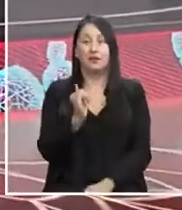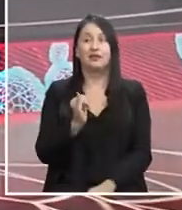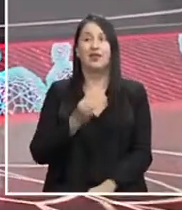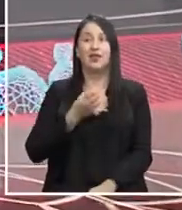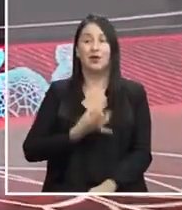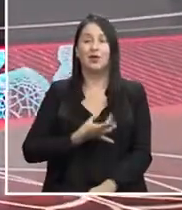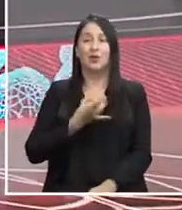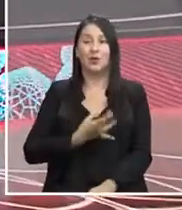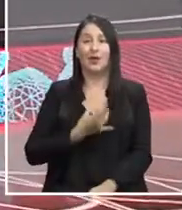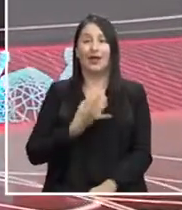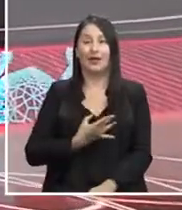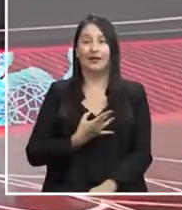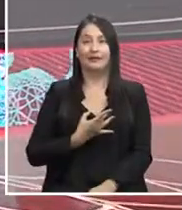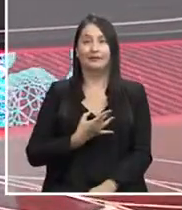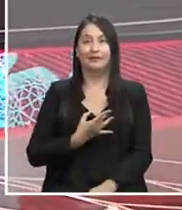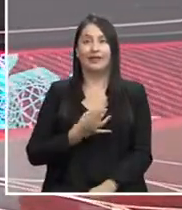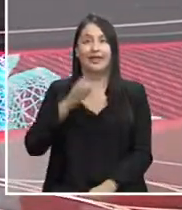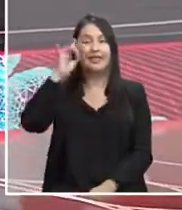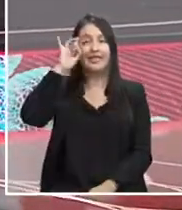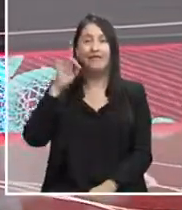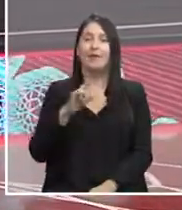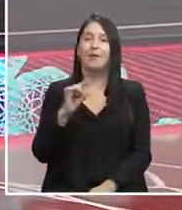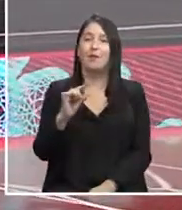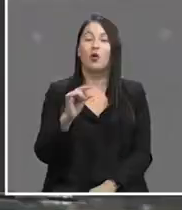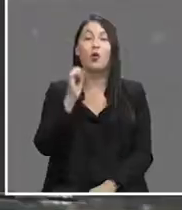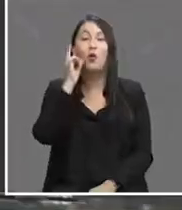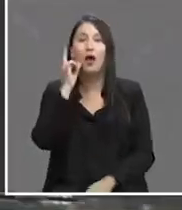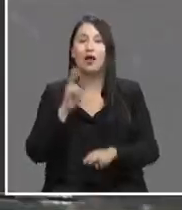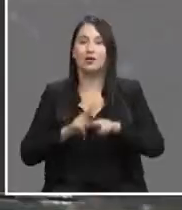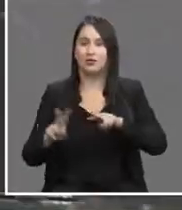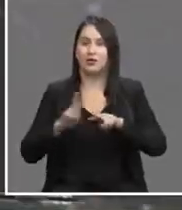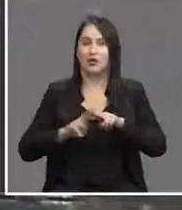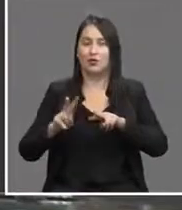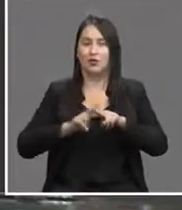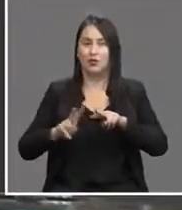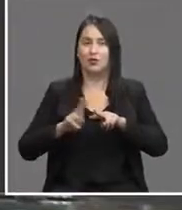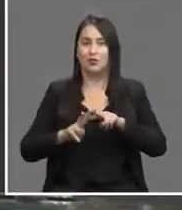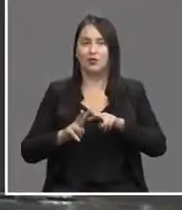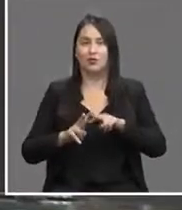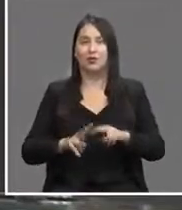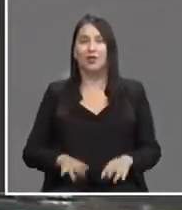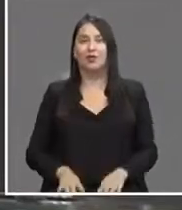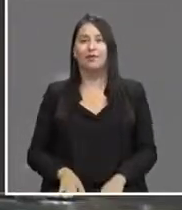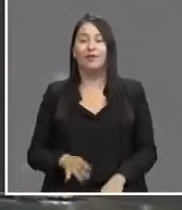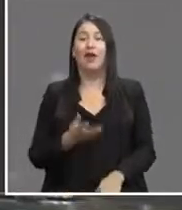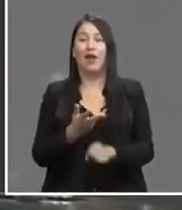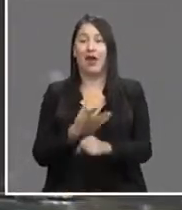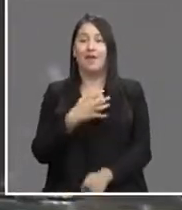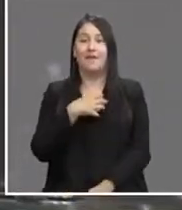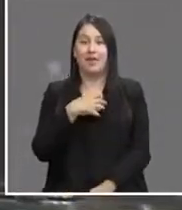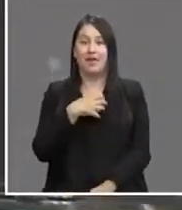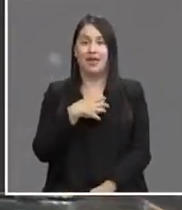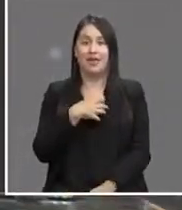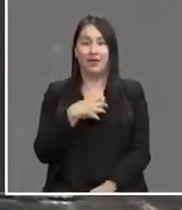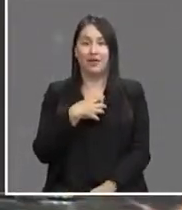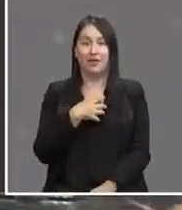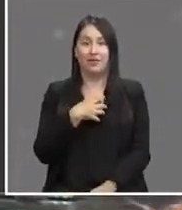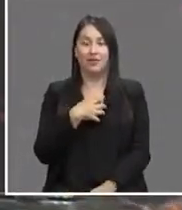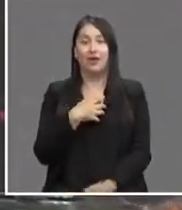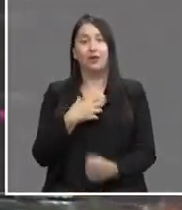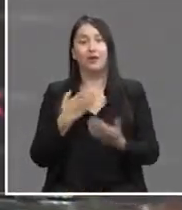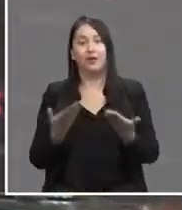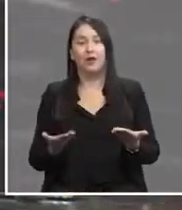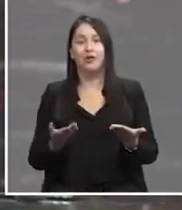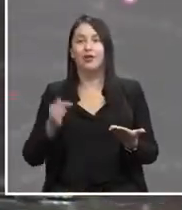que sabemos poco cuál es la solución, nos aqueja cotidianamente, le tenemos miedo también, y es por eso que hoy